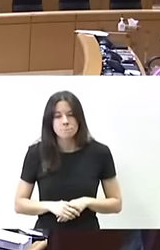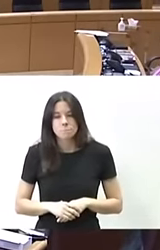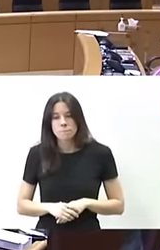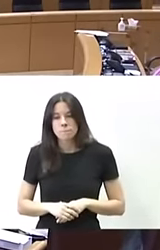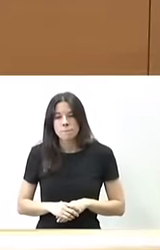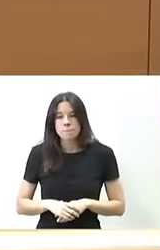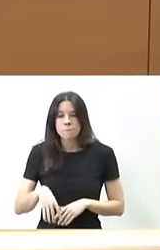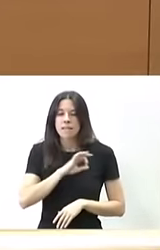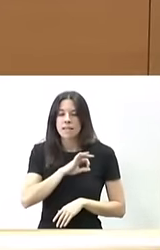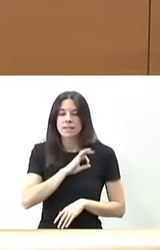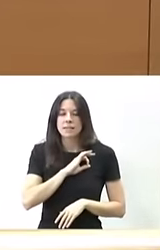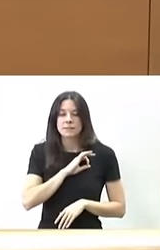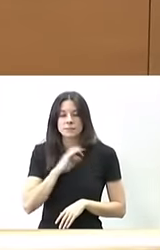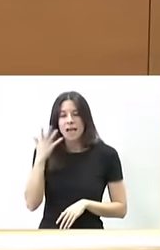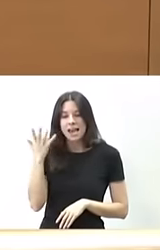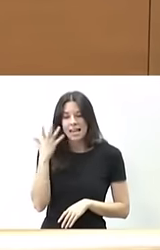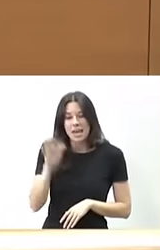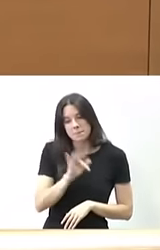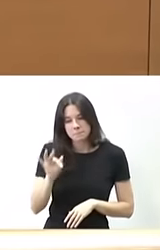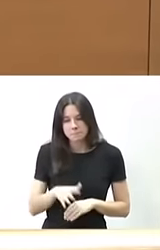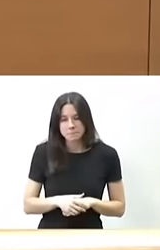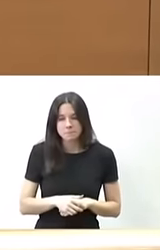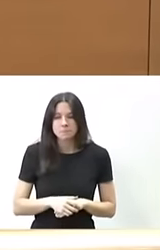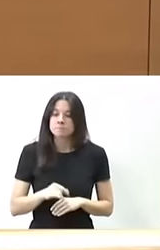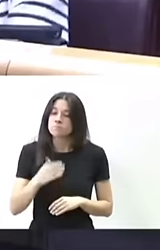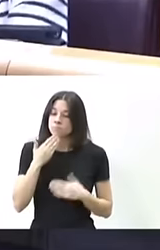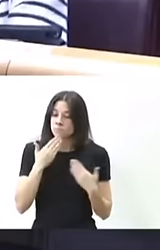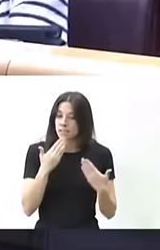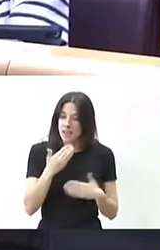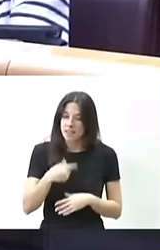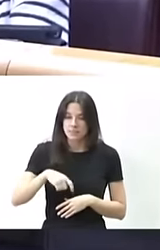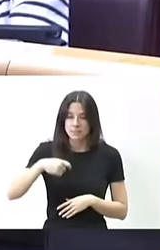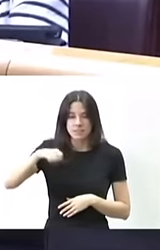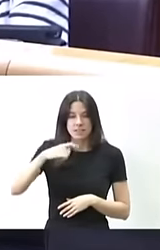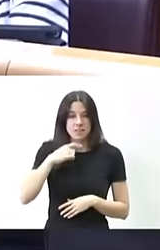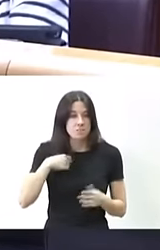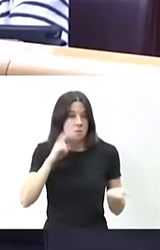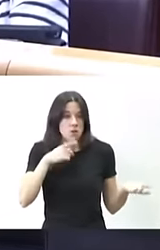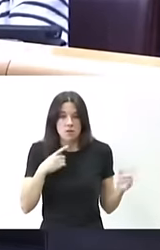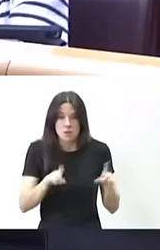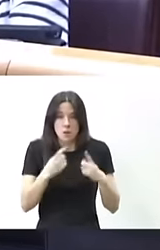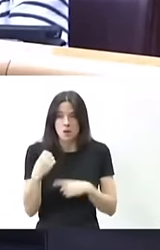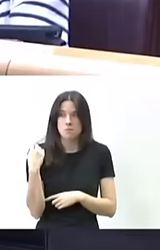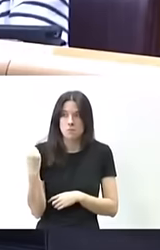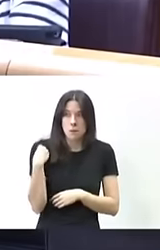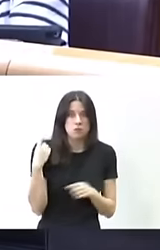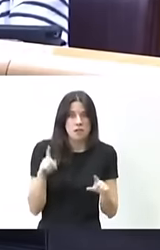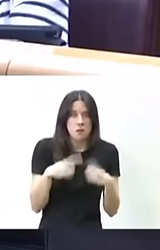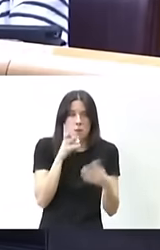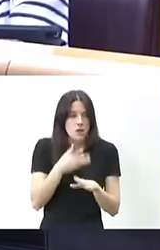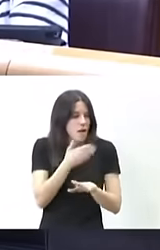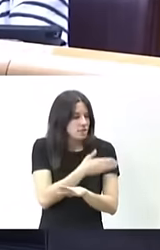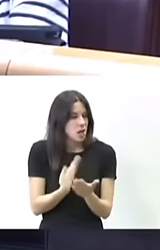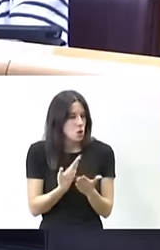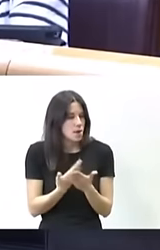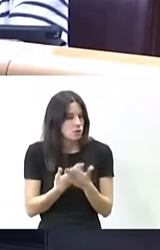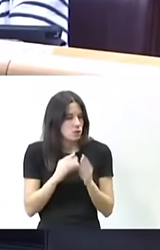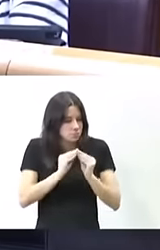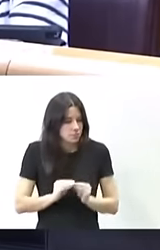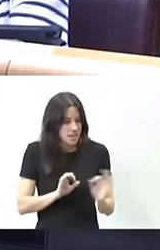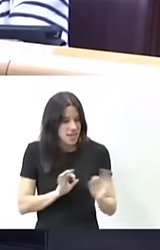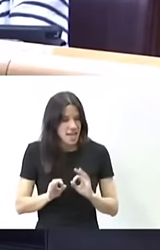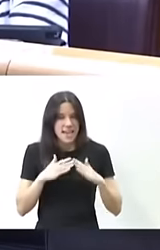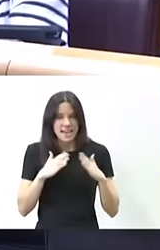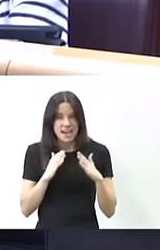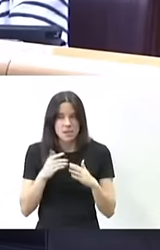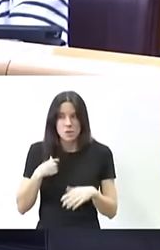Señora ministra, tiene la palabra. Sí, muchas gracias, señor presidente. Bueno, veo que aquí da igual lo que te pregunten, porque como uno viene con el argumentario de casa, veo una pregunta